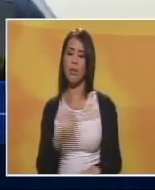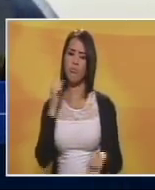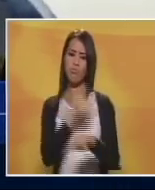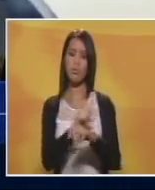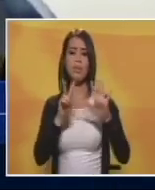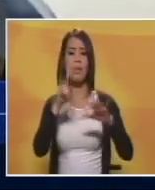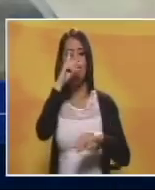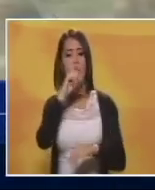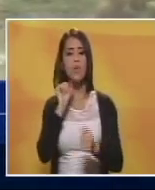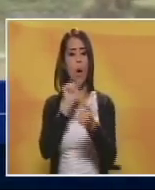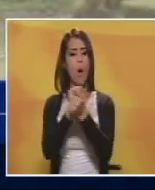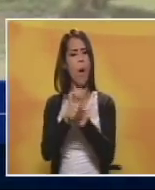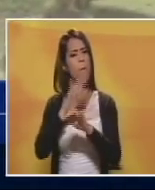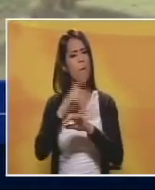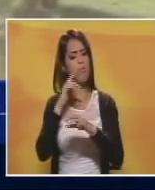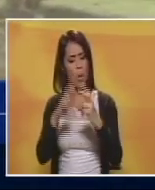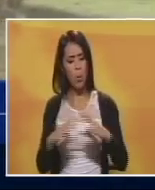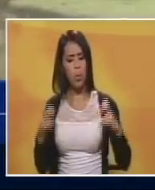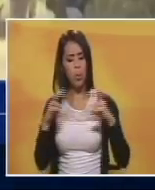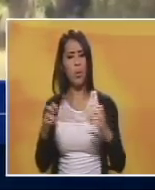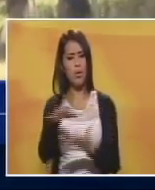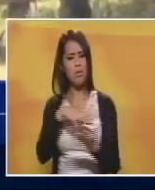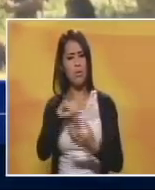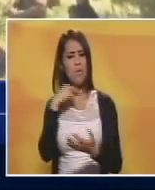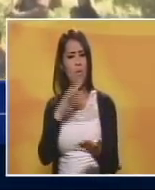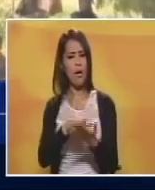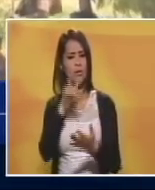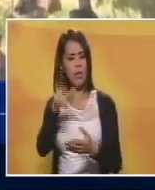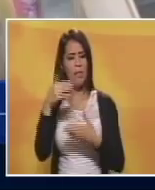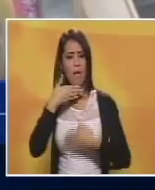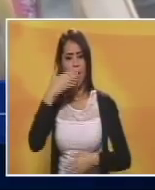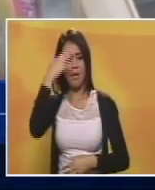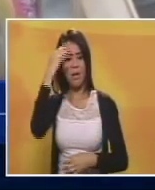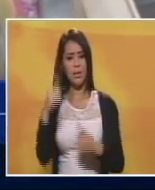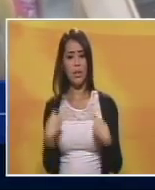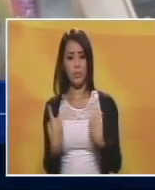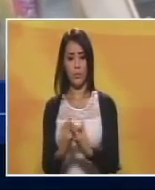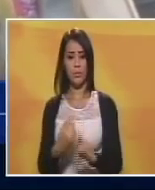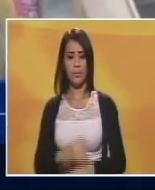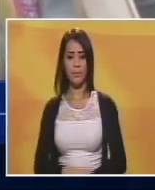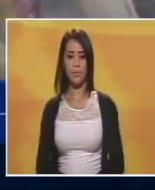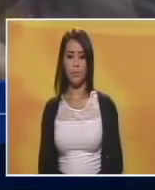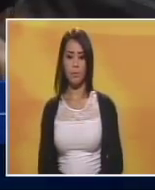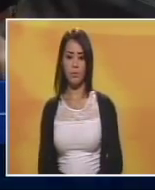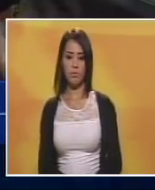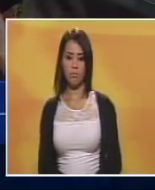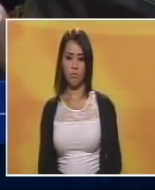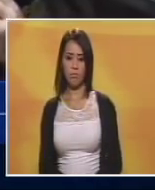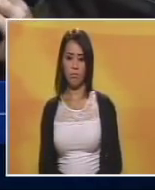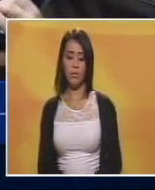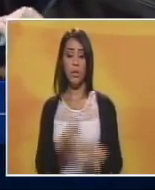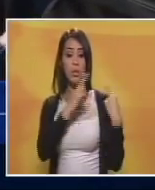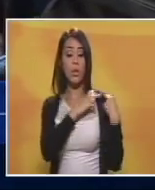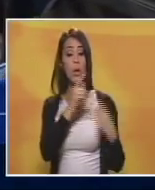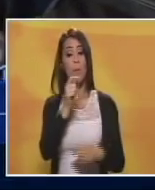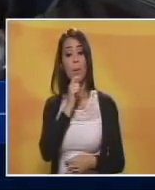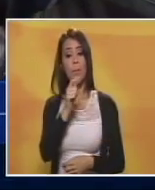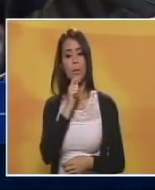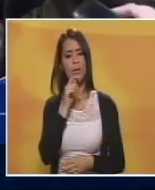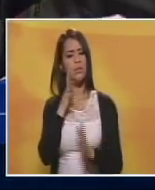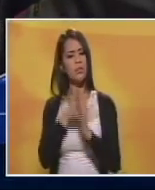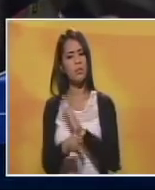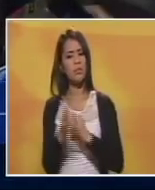7 años de prisión por investigar una matanza de musulmanes en la minoría de Rohingya. Los corresponsales están acusados